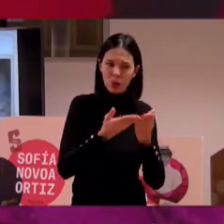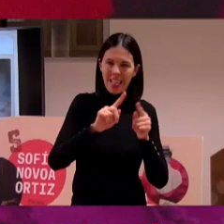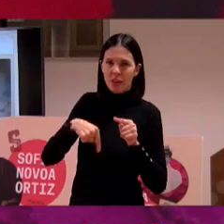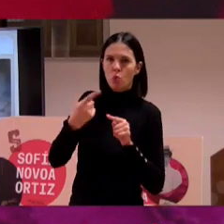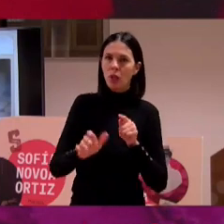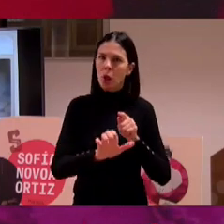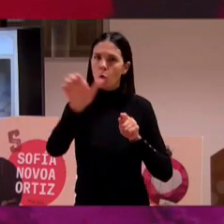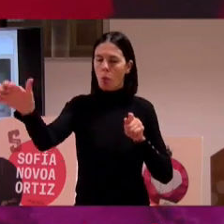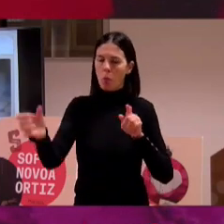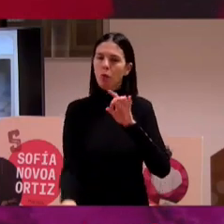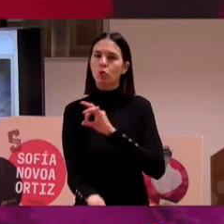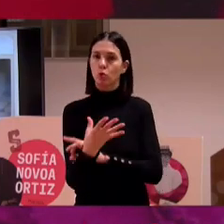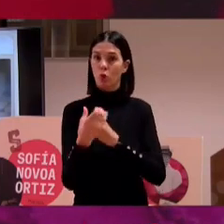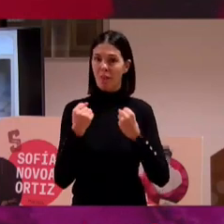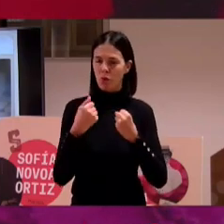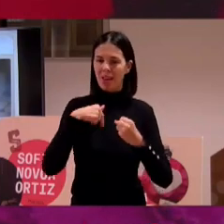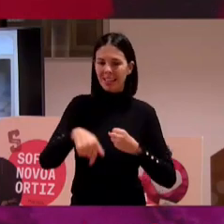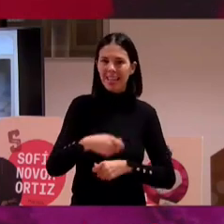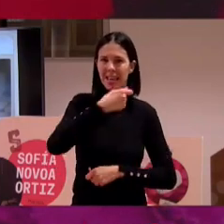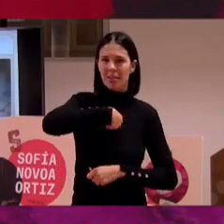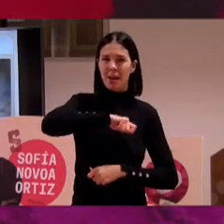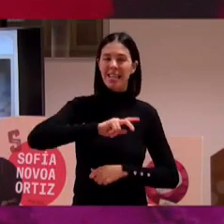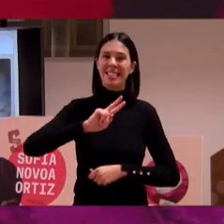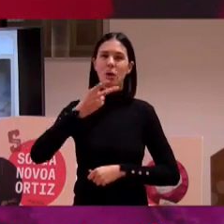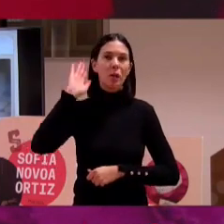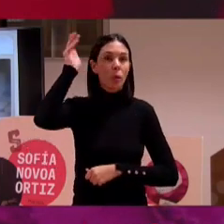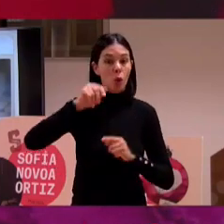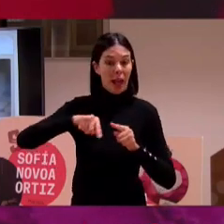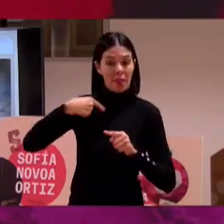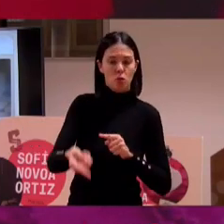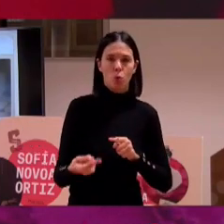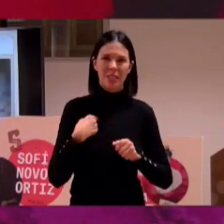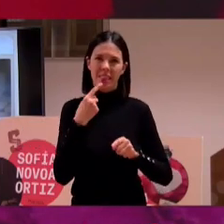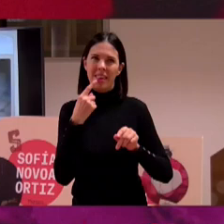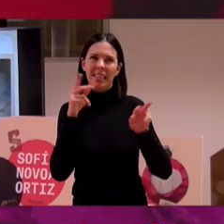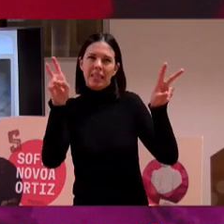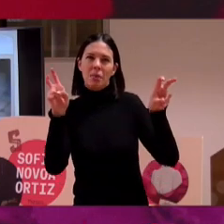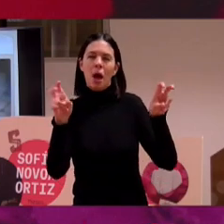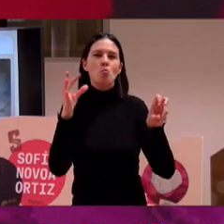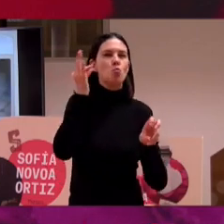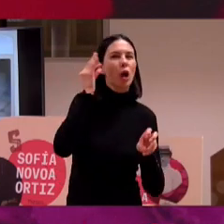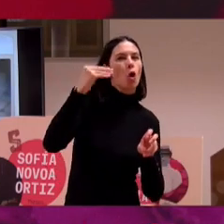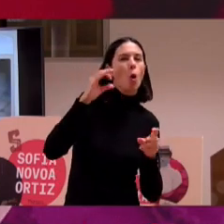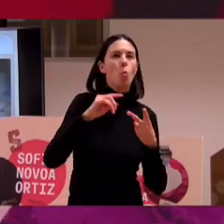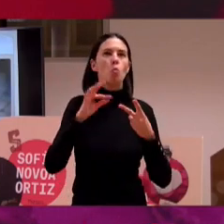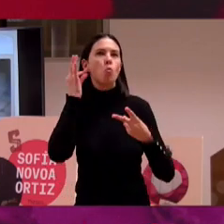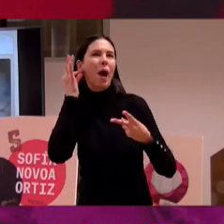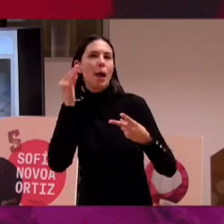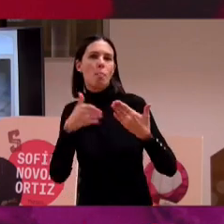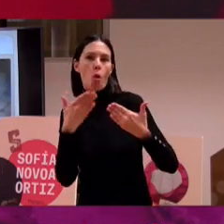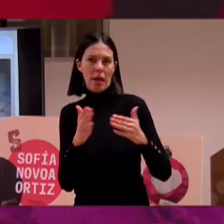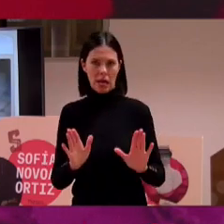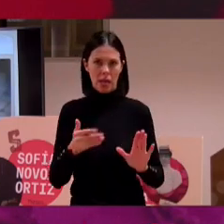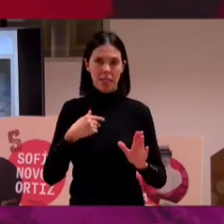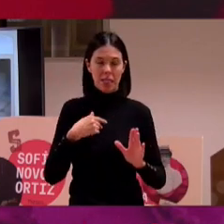España culminou durante a Segunda República co arquetipo de muller nova ou muller moderna. A historiadora Anne